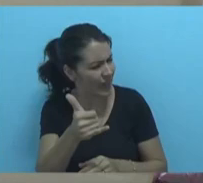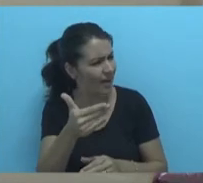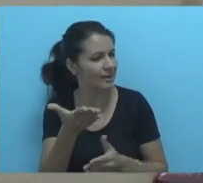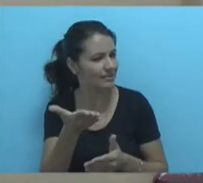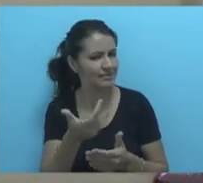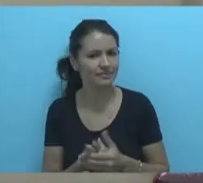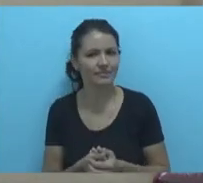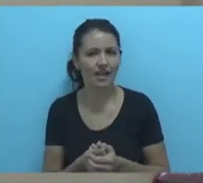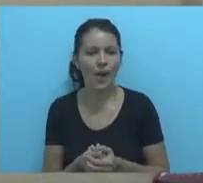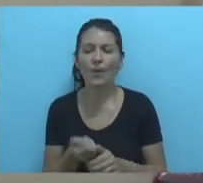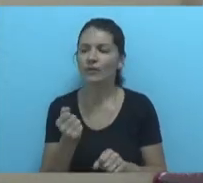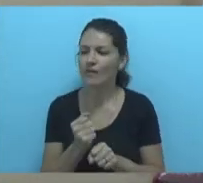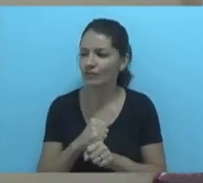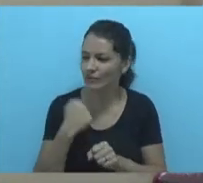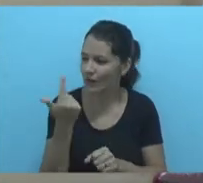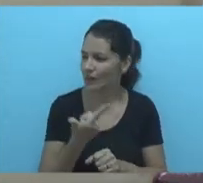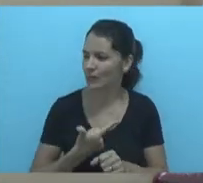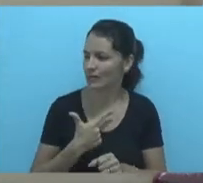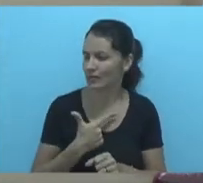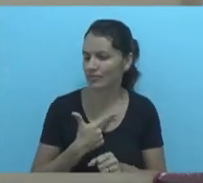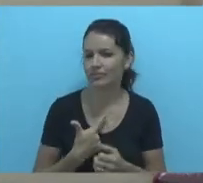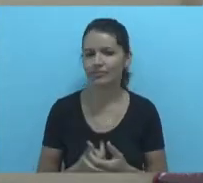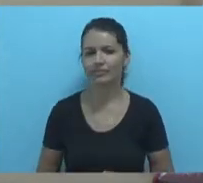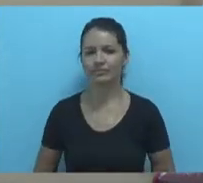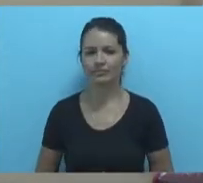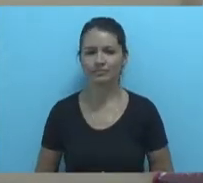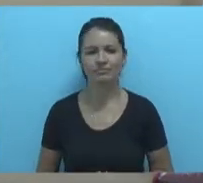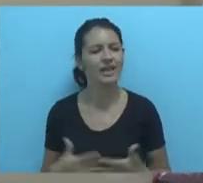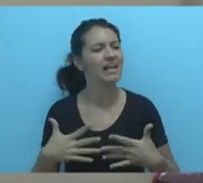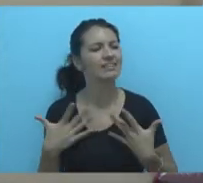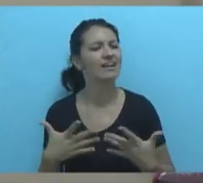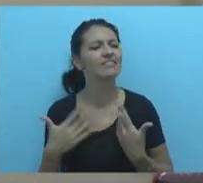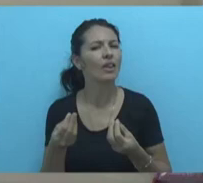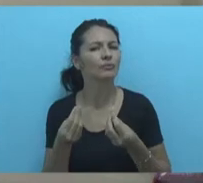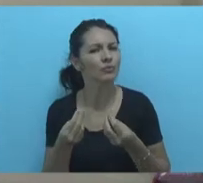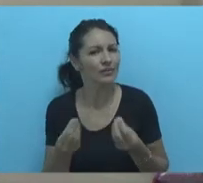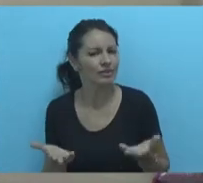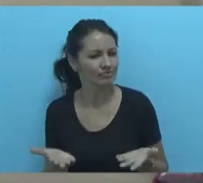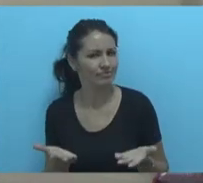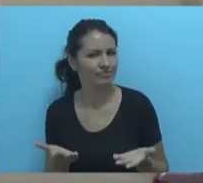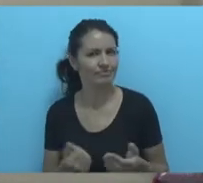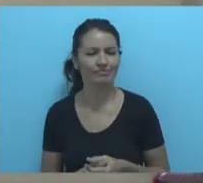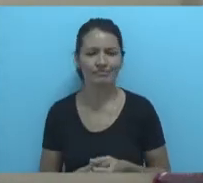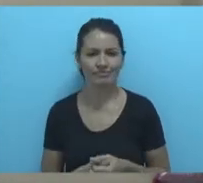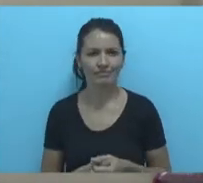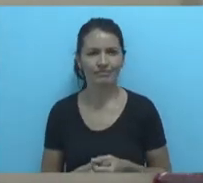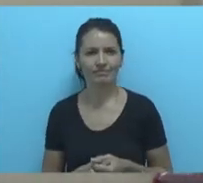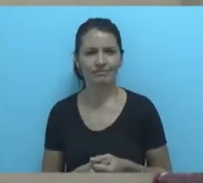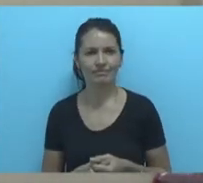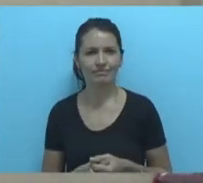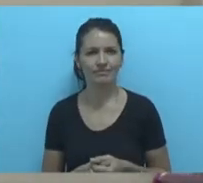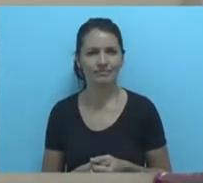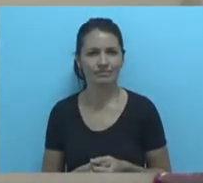qué estamos acá, pero también por qué celebramos esta sanción en esta Cámara. En